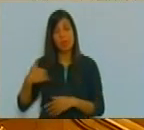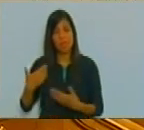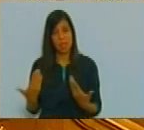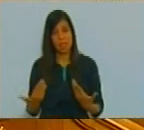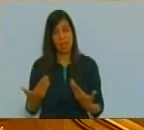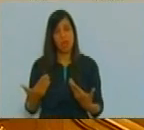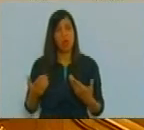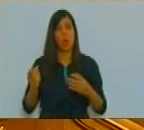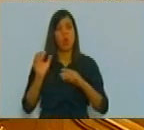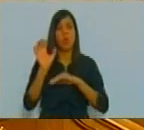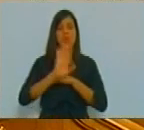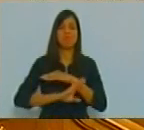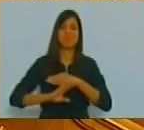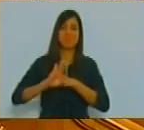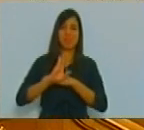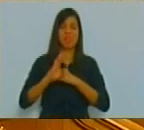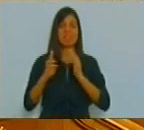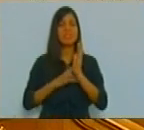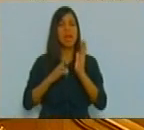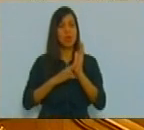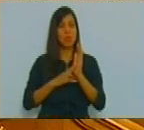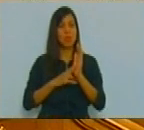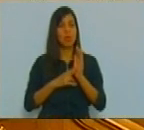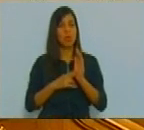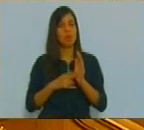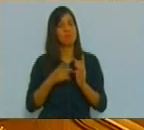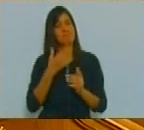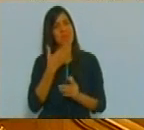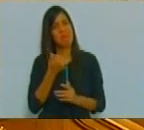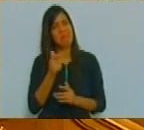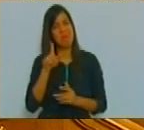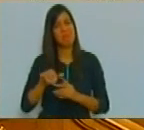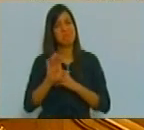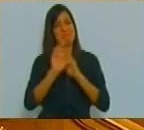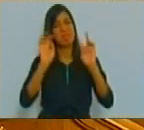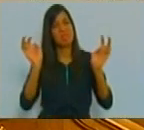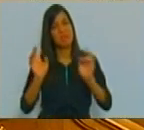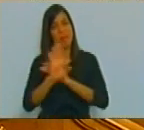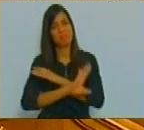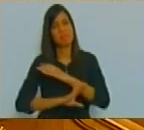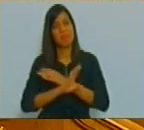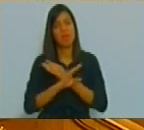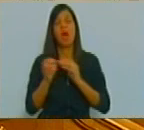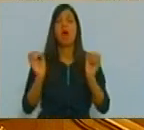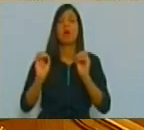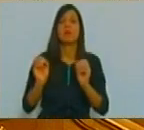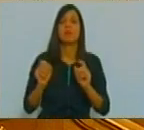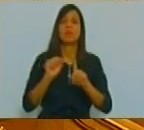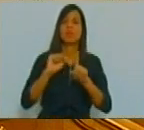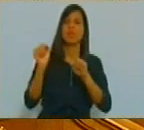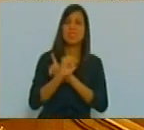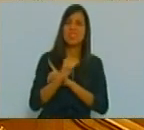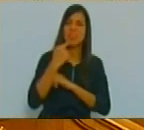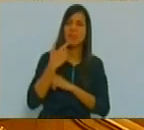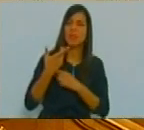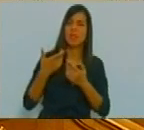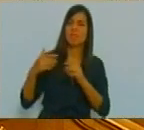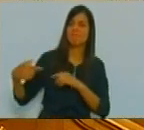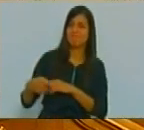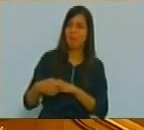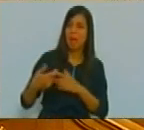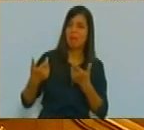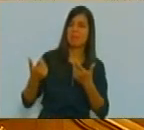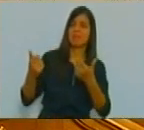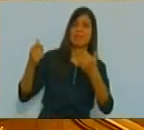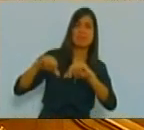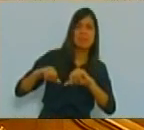es mucho más fácil que esto pueda darse porque frente a situaciones que vulneran la tranquilidad y la paz uno